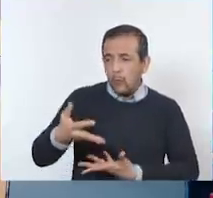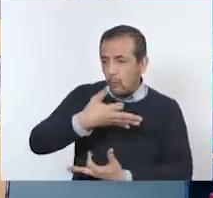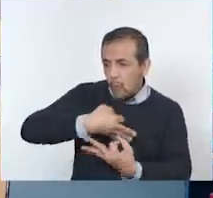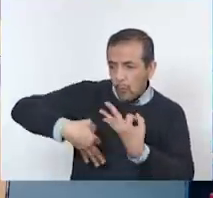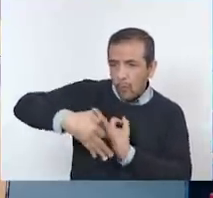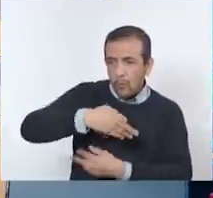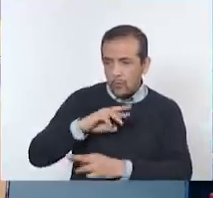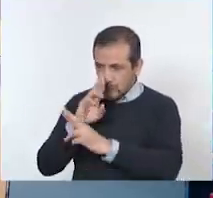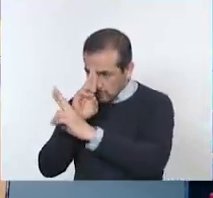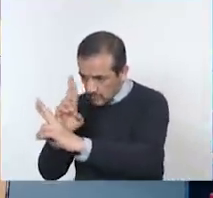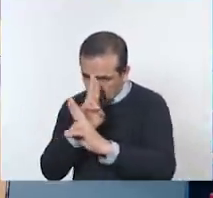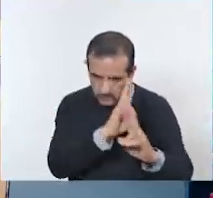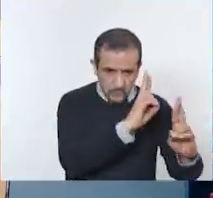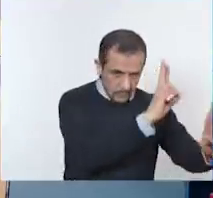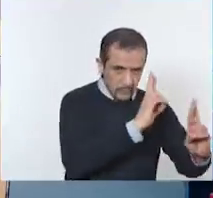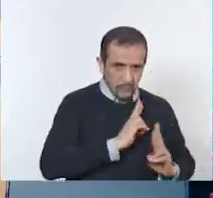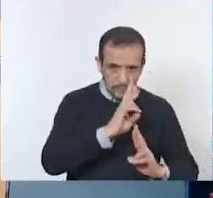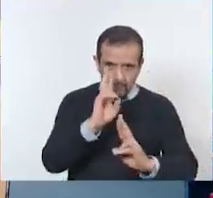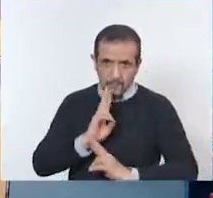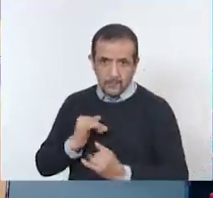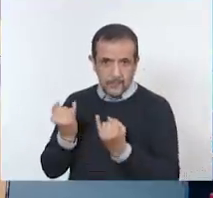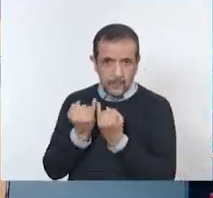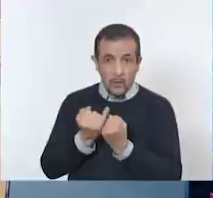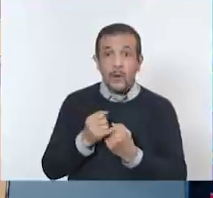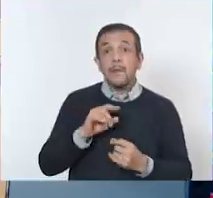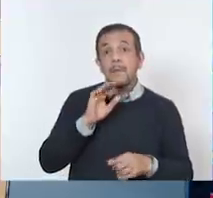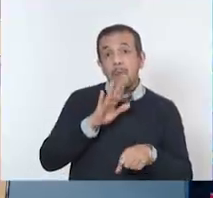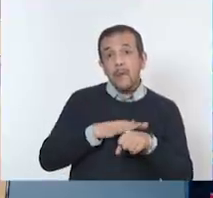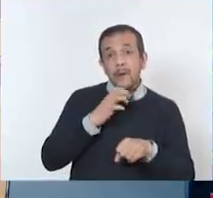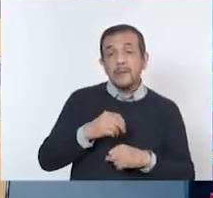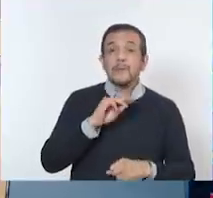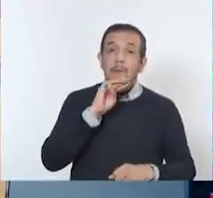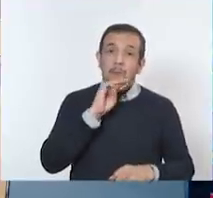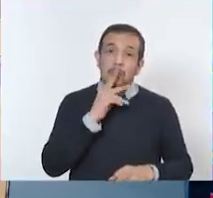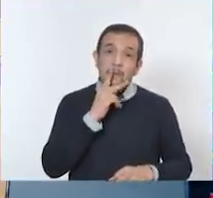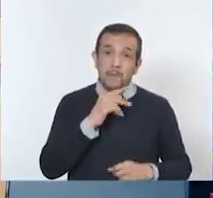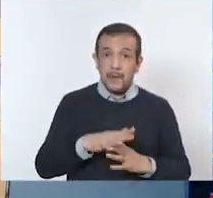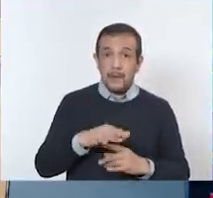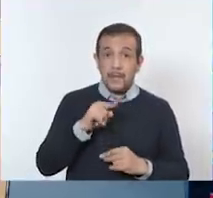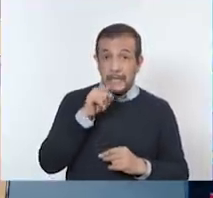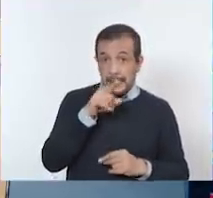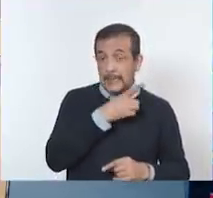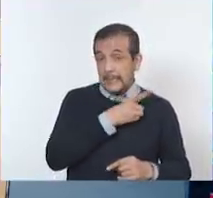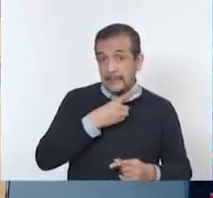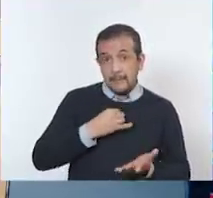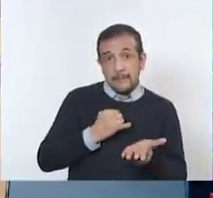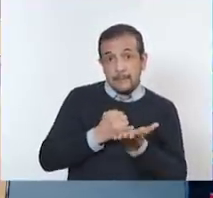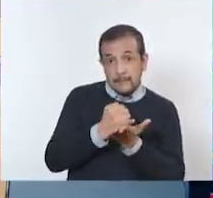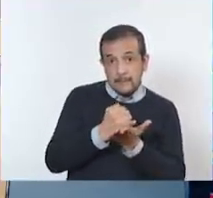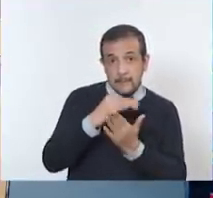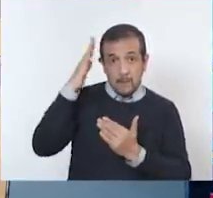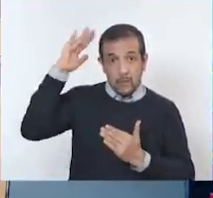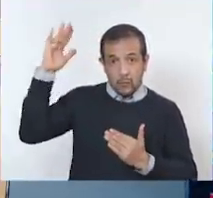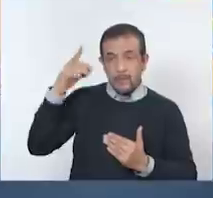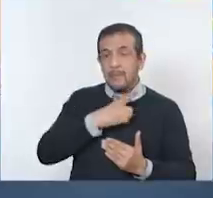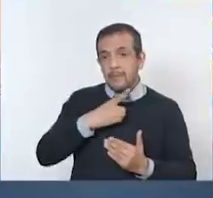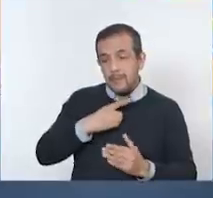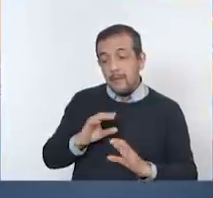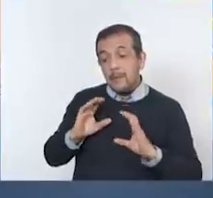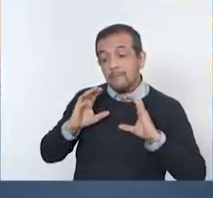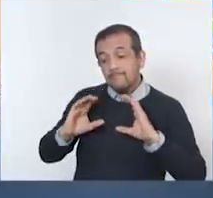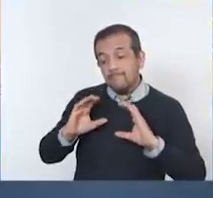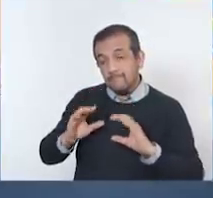respetarlos. Y es así como sus mamás y sus papás o tutores tienen que tomar decisiones y muchas por ustedes,